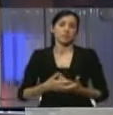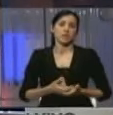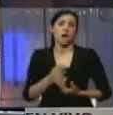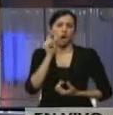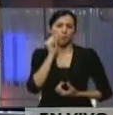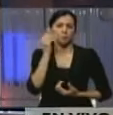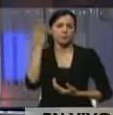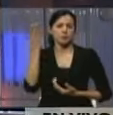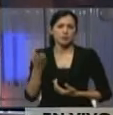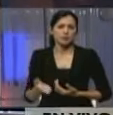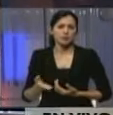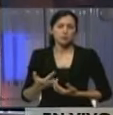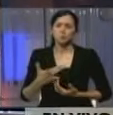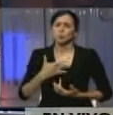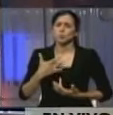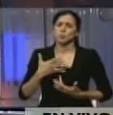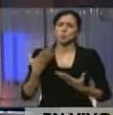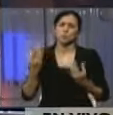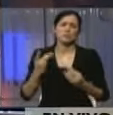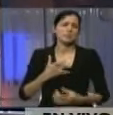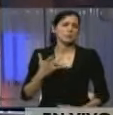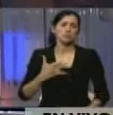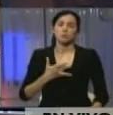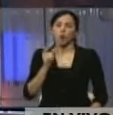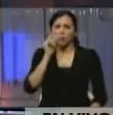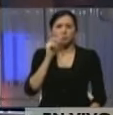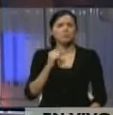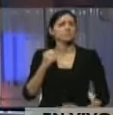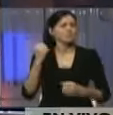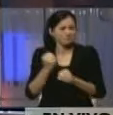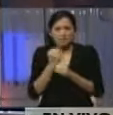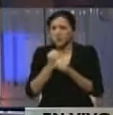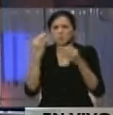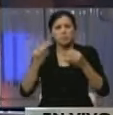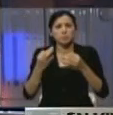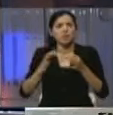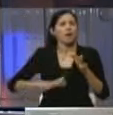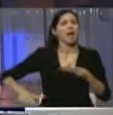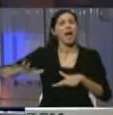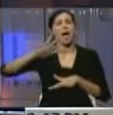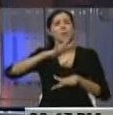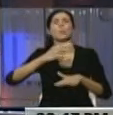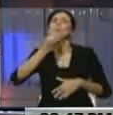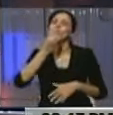de gran sensibilidad, un hombre eminentemente campesino, o sea, un hombre bueno,